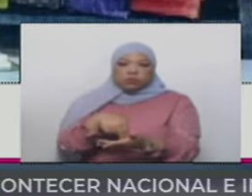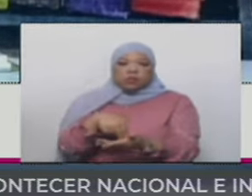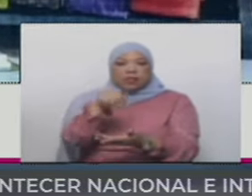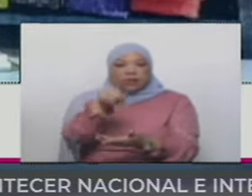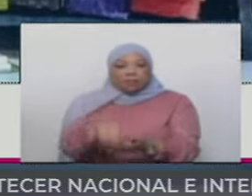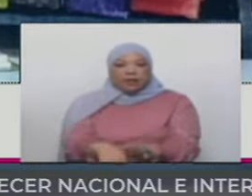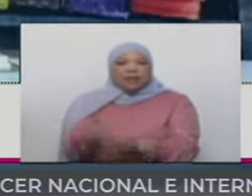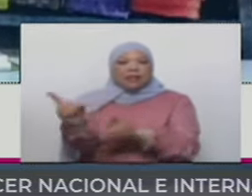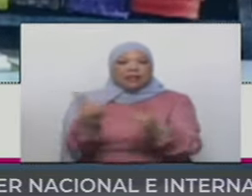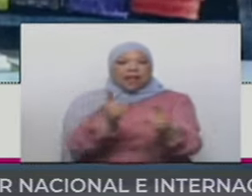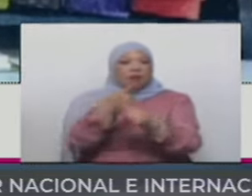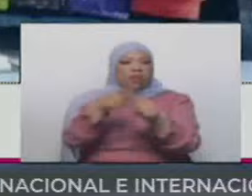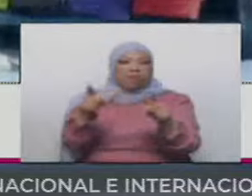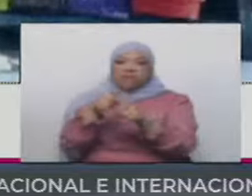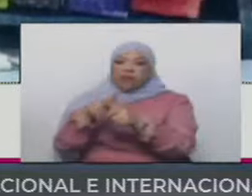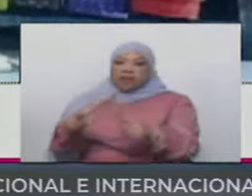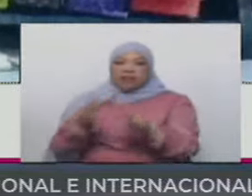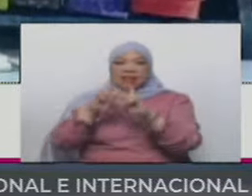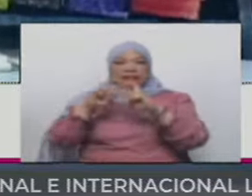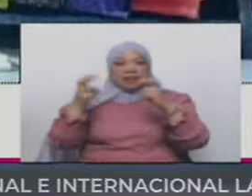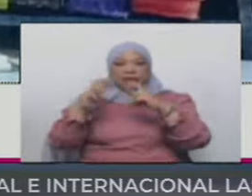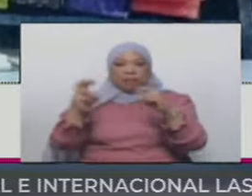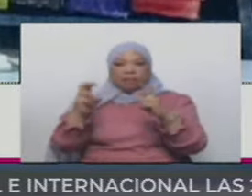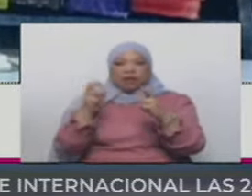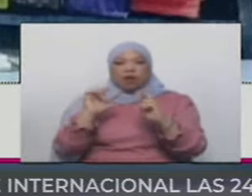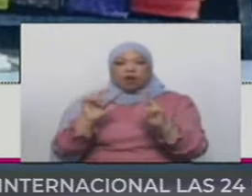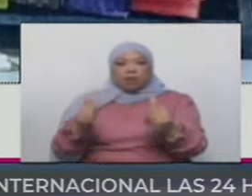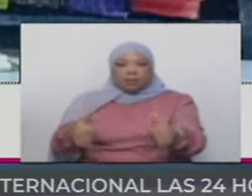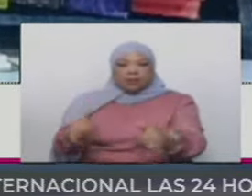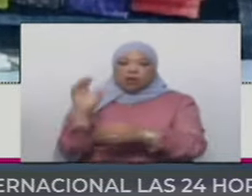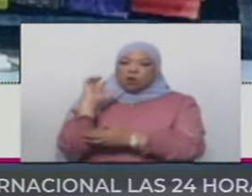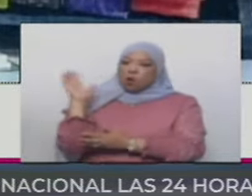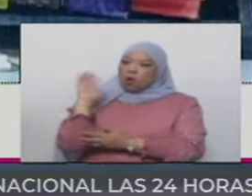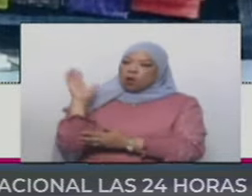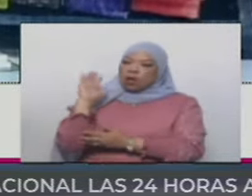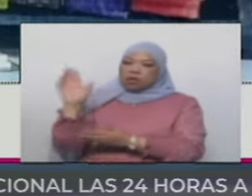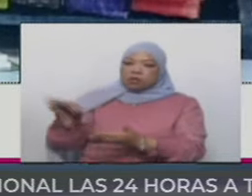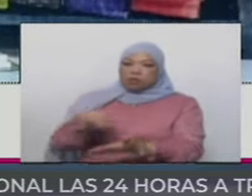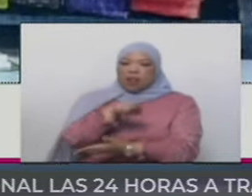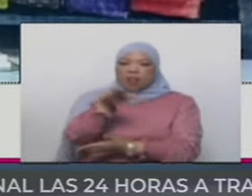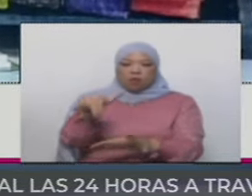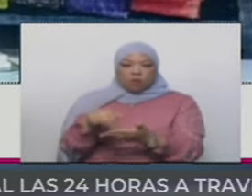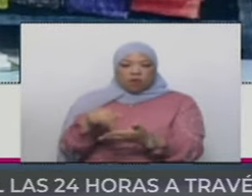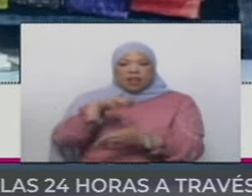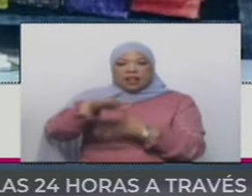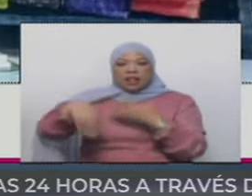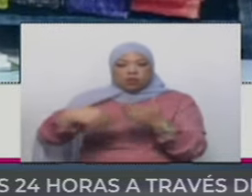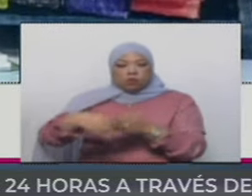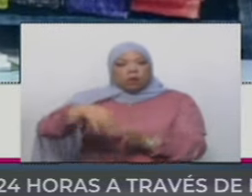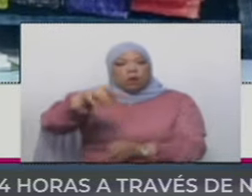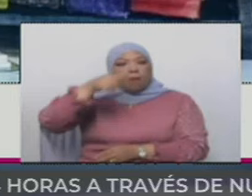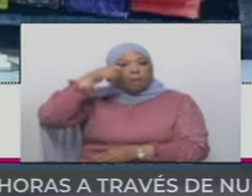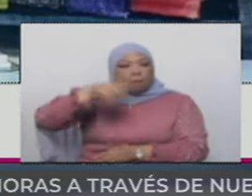amplio para el Congreso Nacional de todo el pueblo de Venezuela,